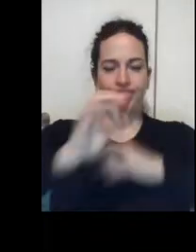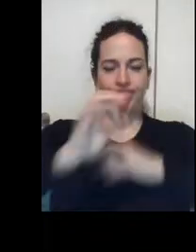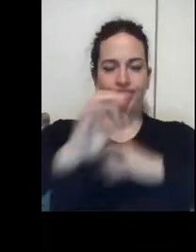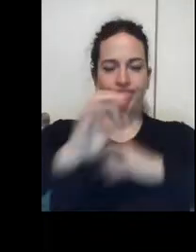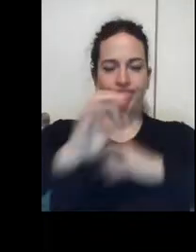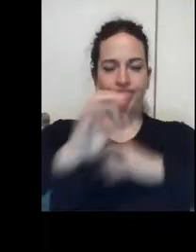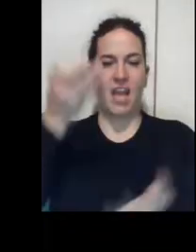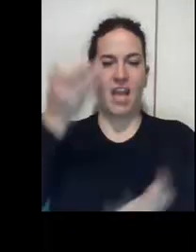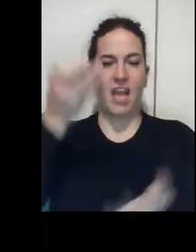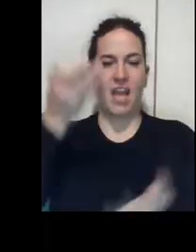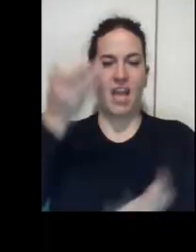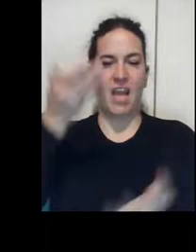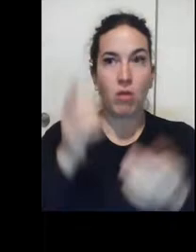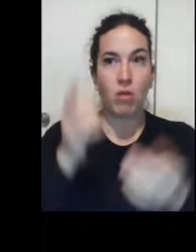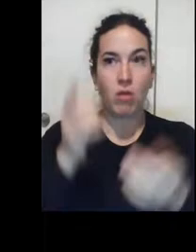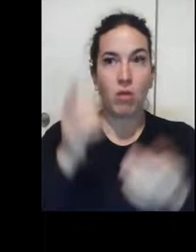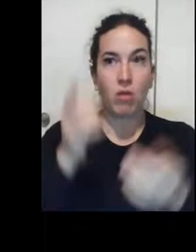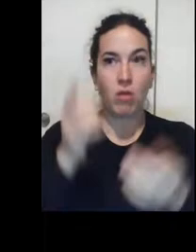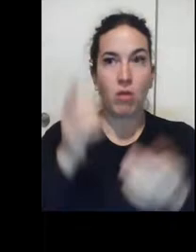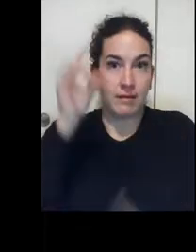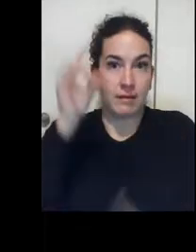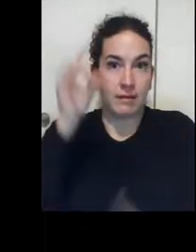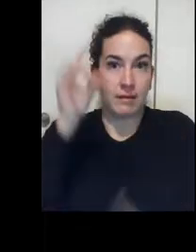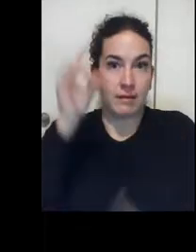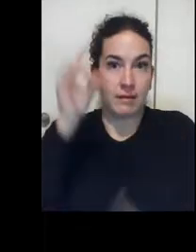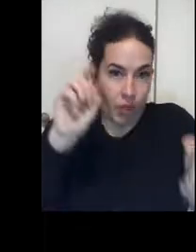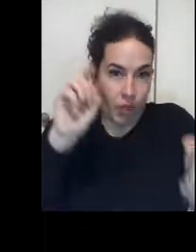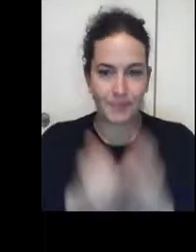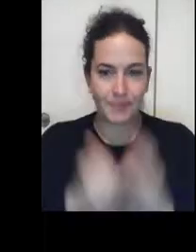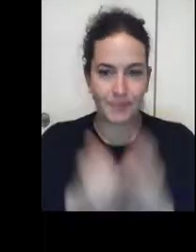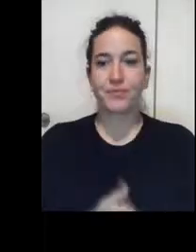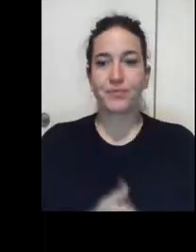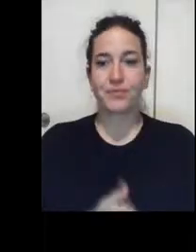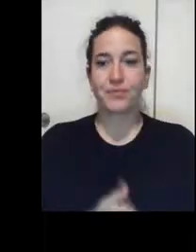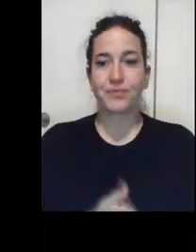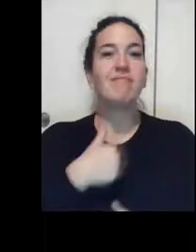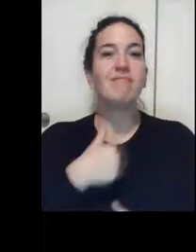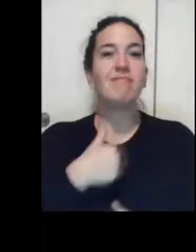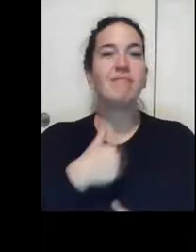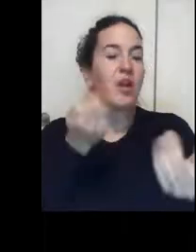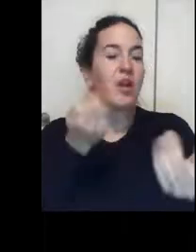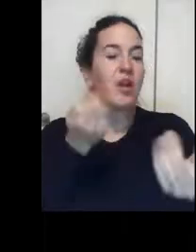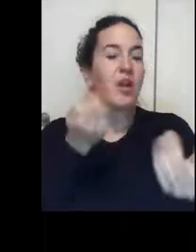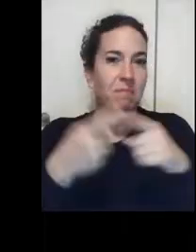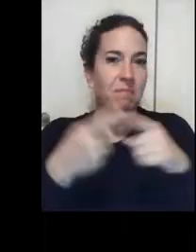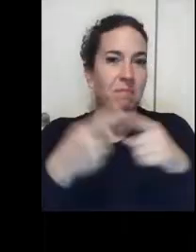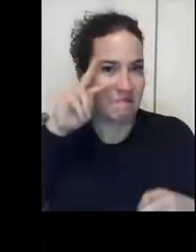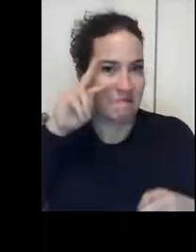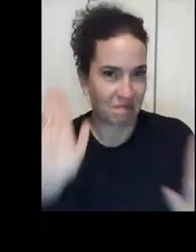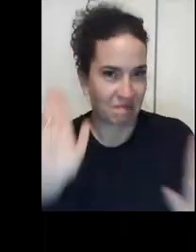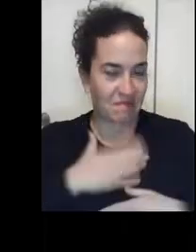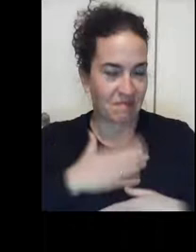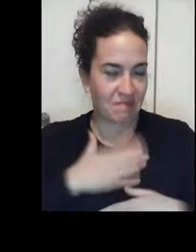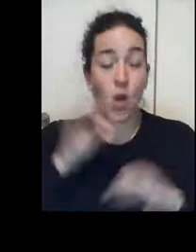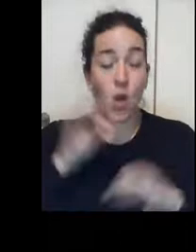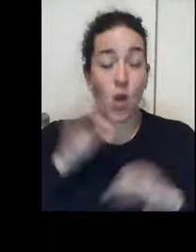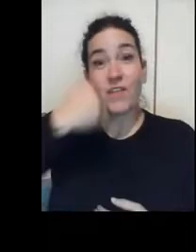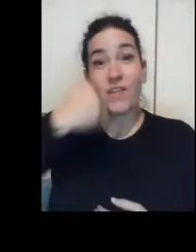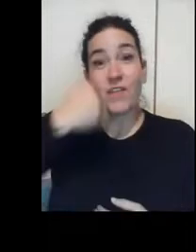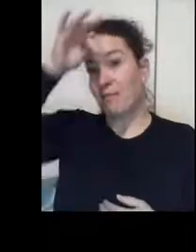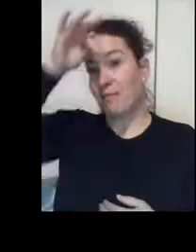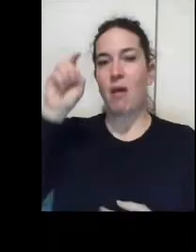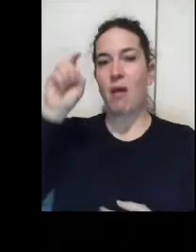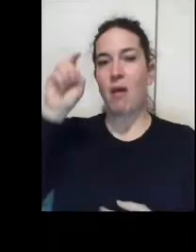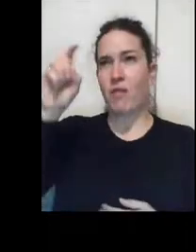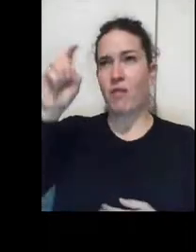innovación docente. Quería contar una pequeña anécdota. Justo este fin de semana coincidí con un profesor que